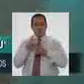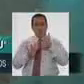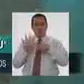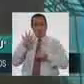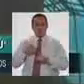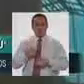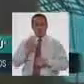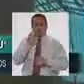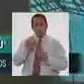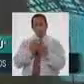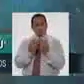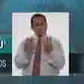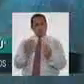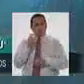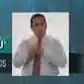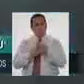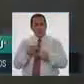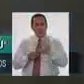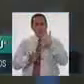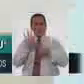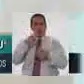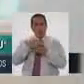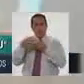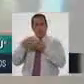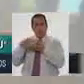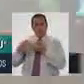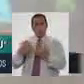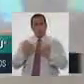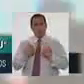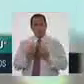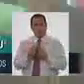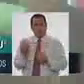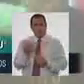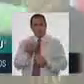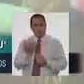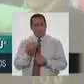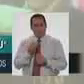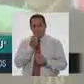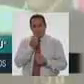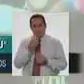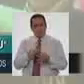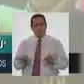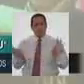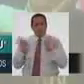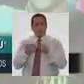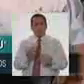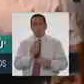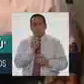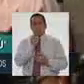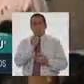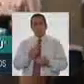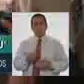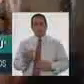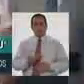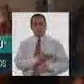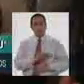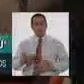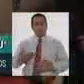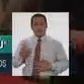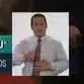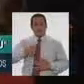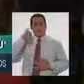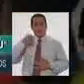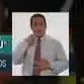reconocerá a los productores de 14 departamentos que cultivan cacao fino de aroma y sabor único. La presidenta ejecutiva de